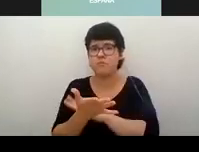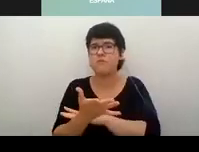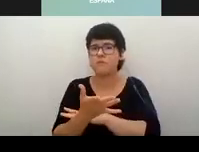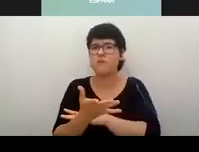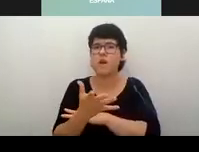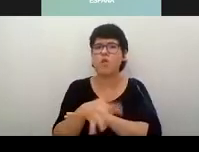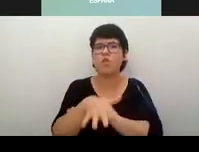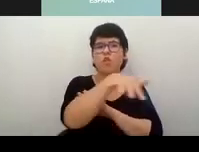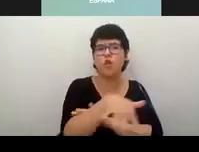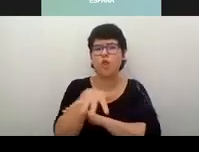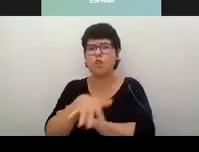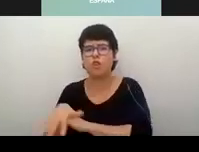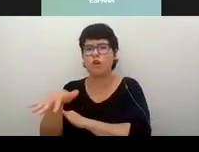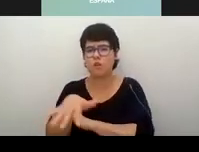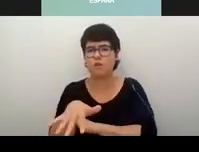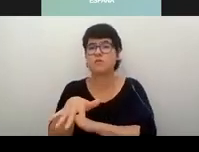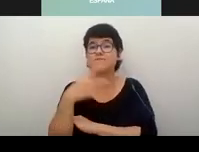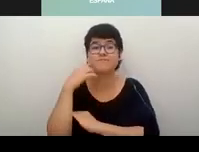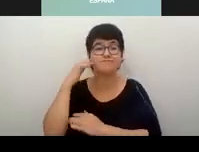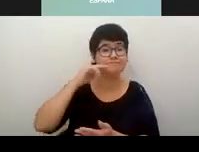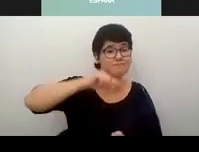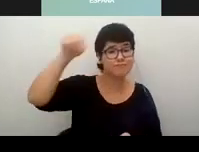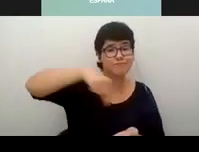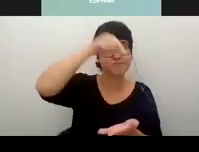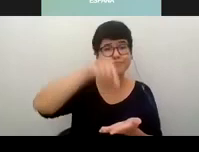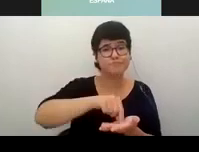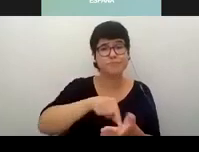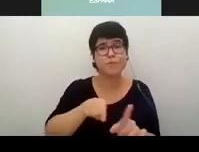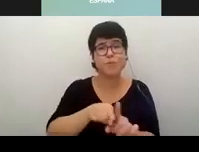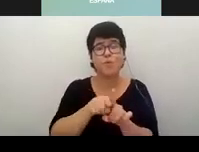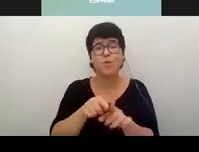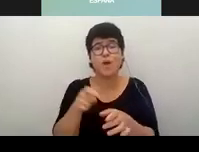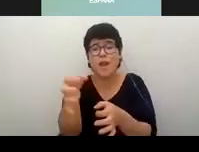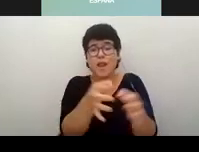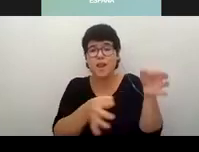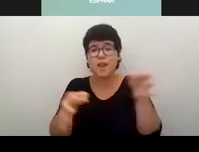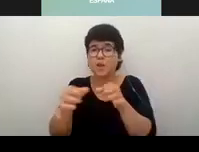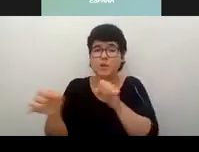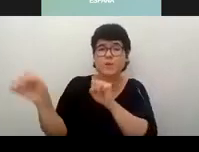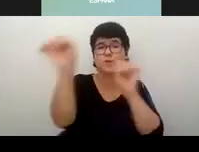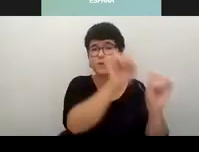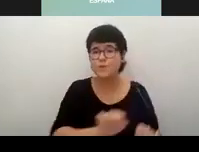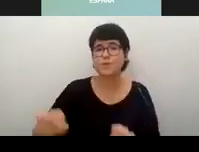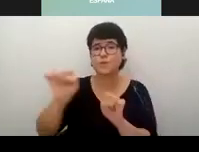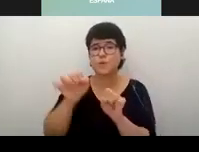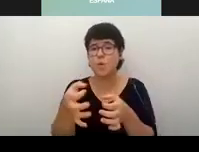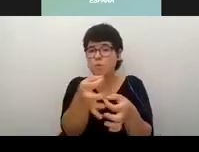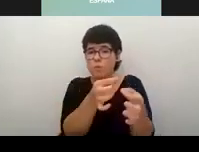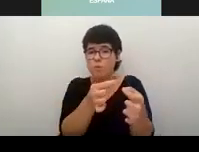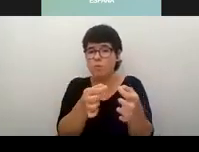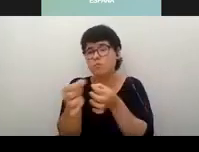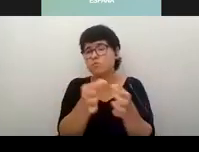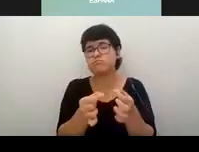lugares donde hay puntos de células defensivas, puntos de linfocitos, de leucocitos, de